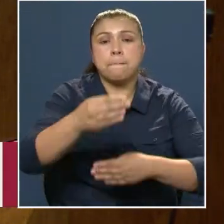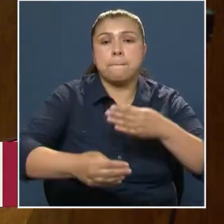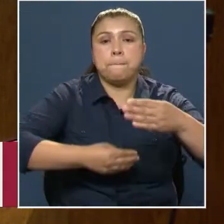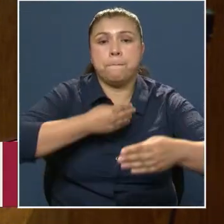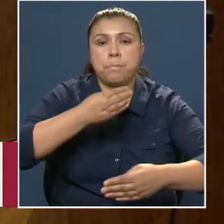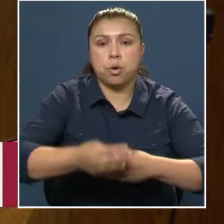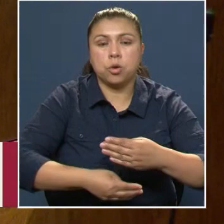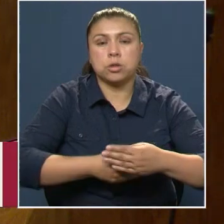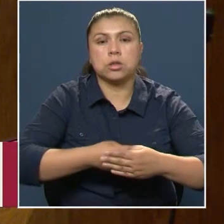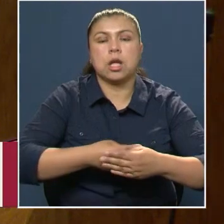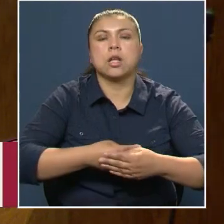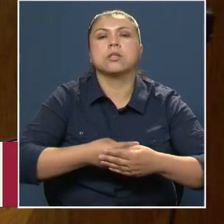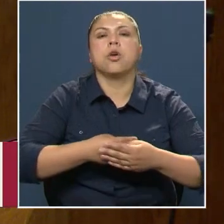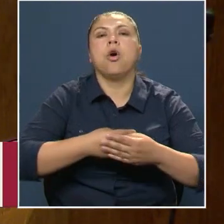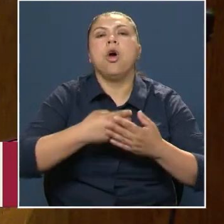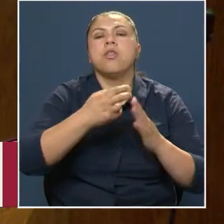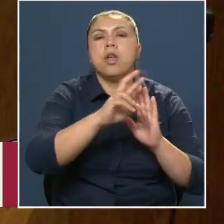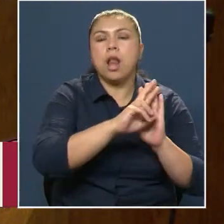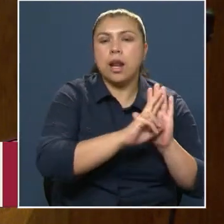de reforma agraria.